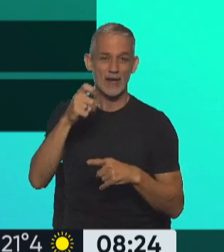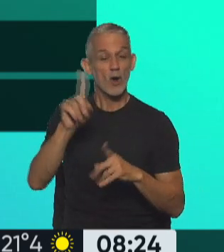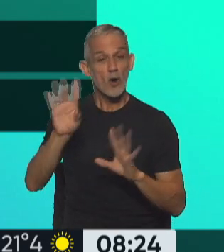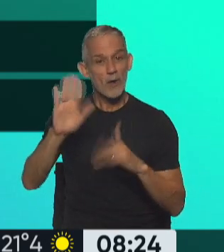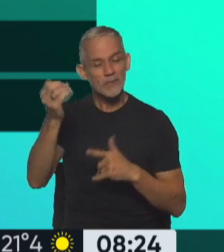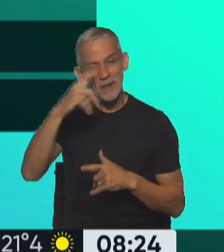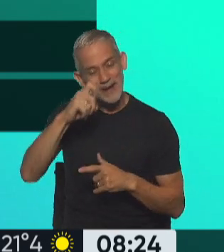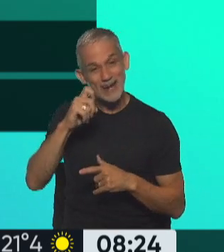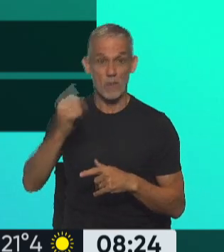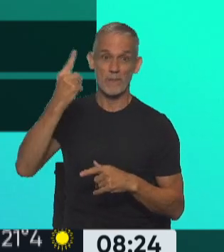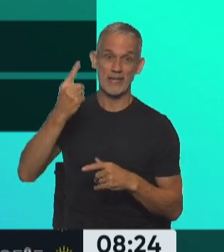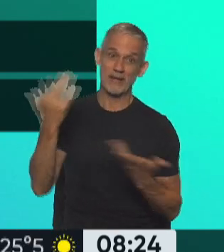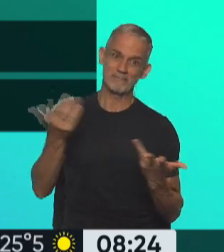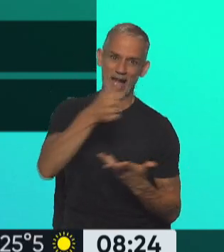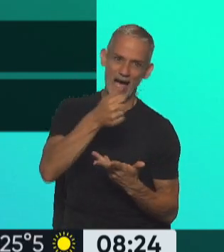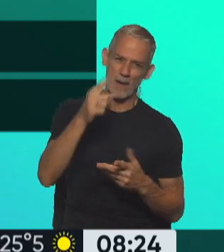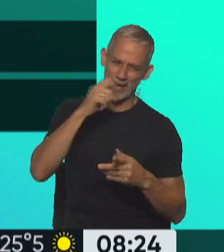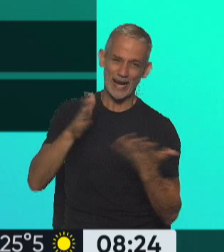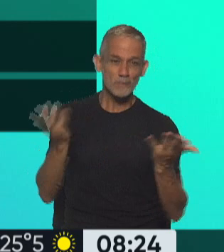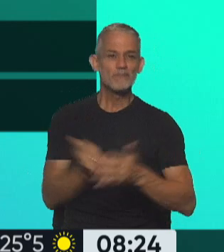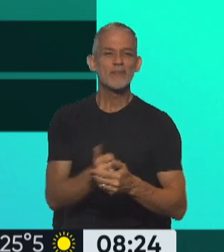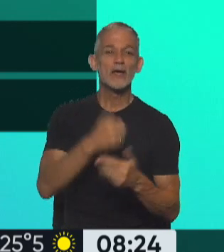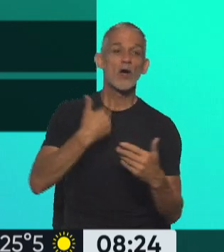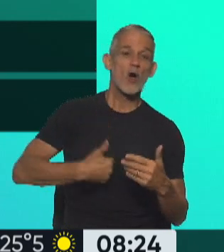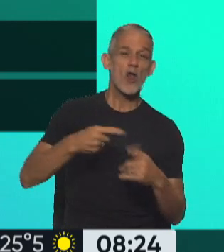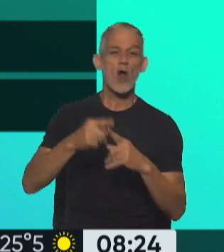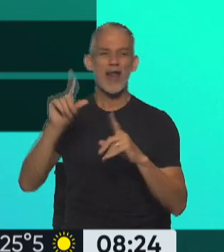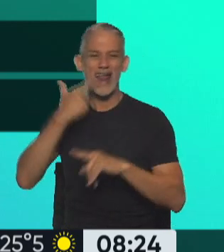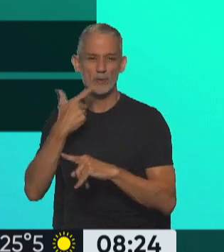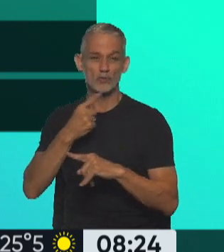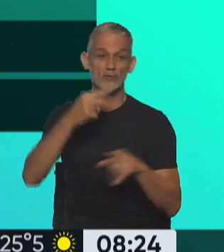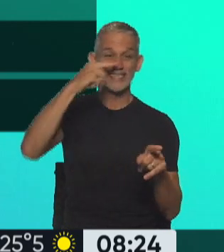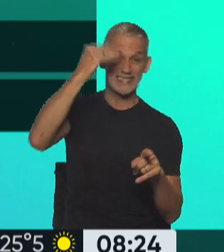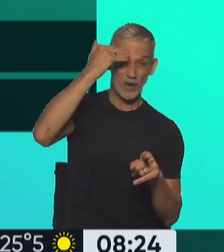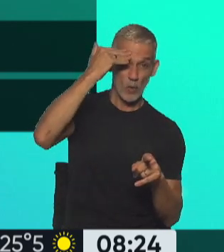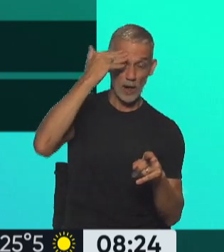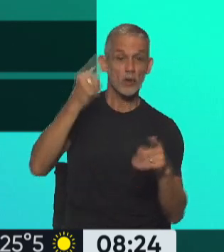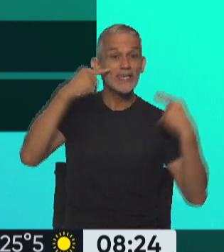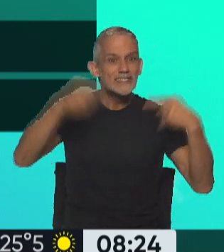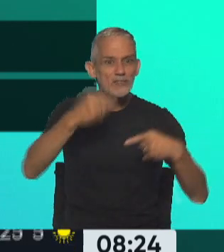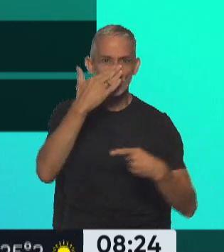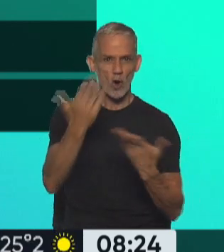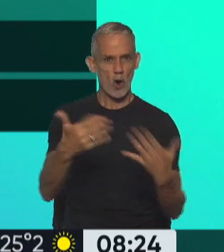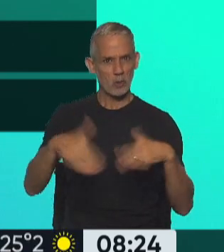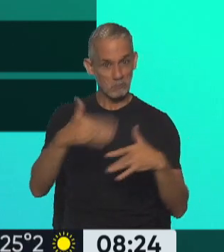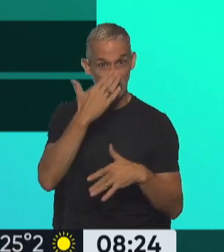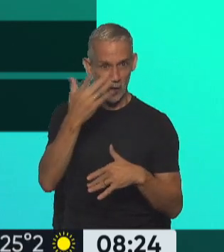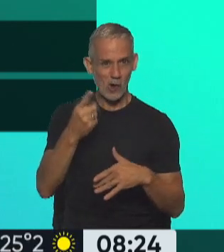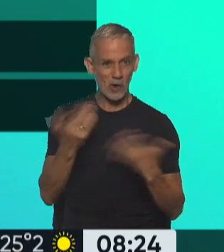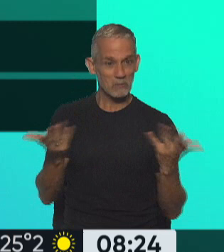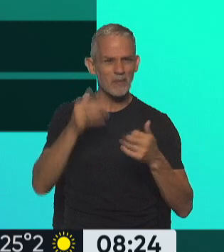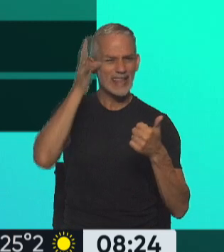te va? Bienvenido a la primera división del fútbol argentino. 19:15, Colón Lanús. 19:15, hola, Instituto. Mirá, Córdoba,